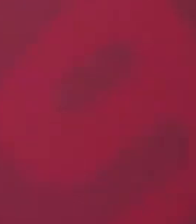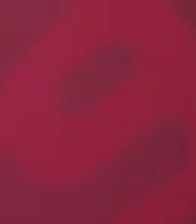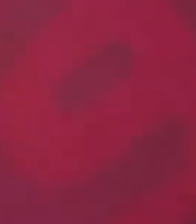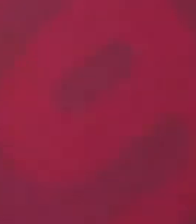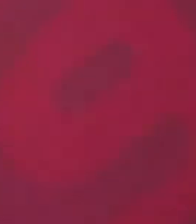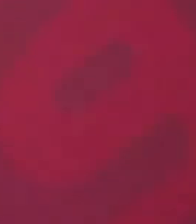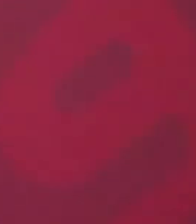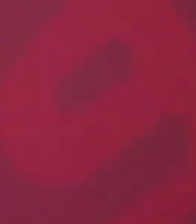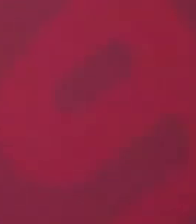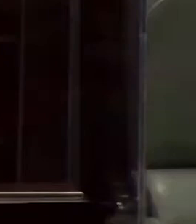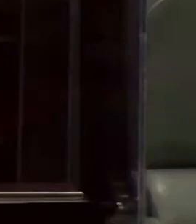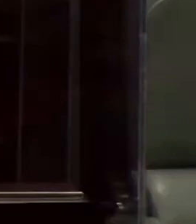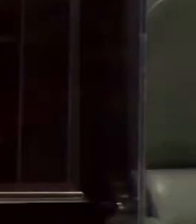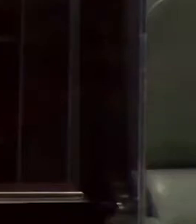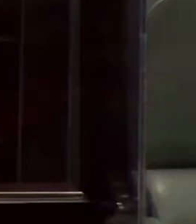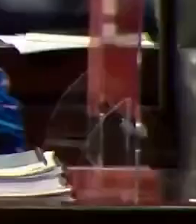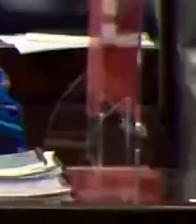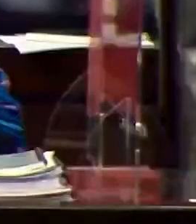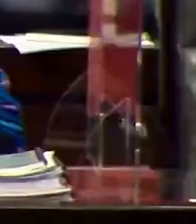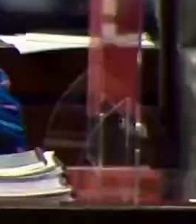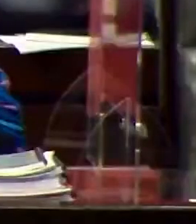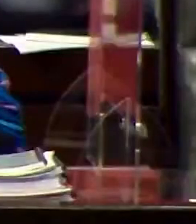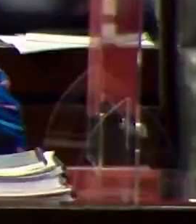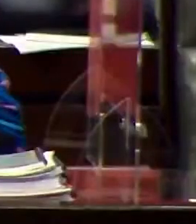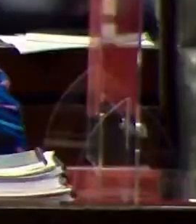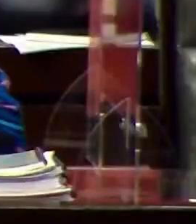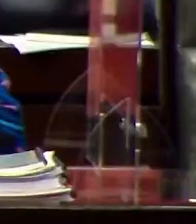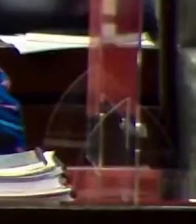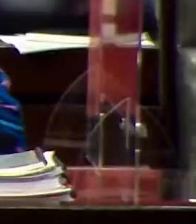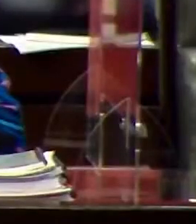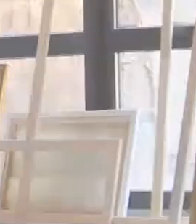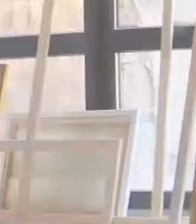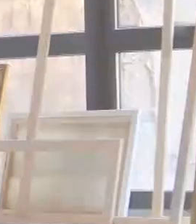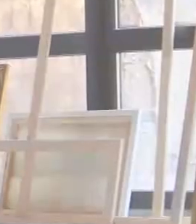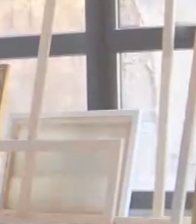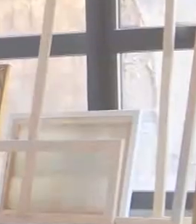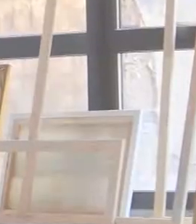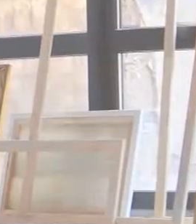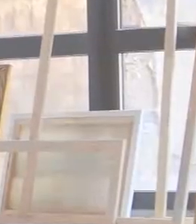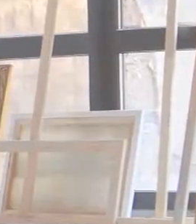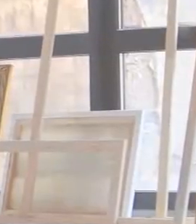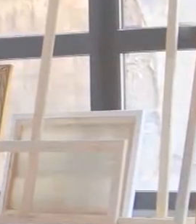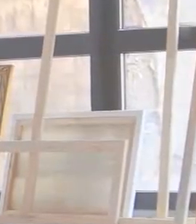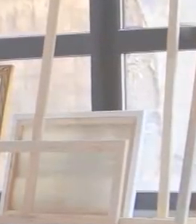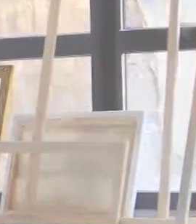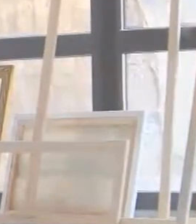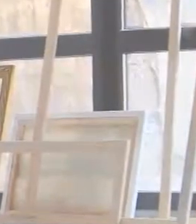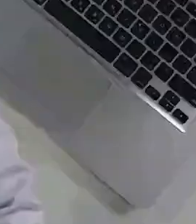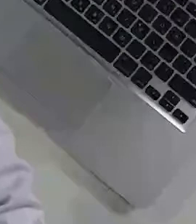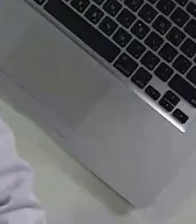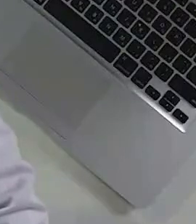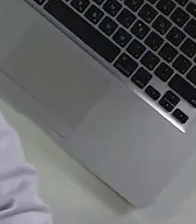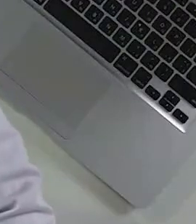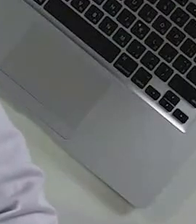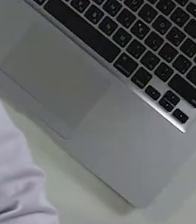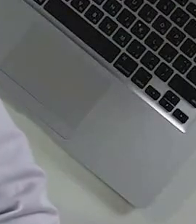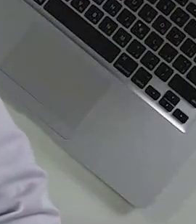de irregularidades. ¿Qué implica la desaparición de los fideicomisos? ¿Cómo se garantizará el apoyo a